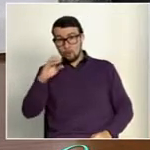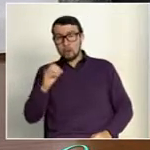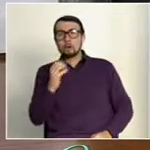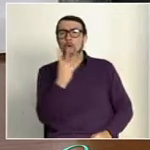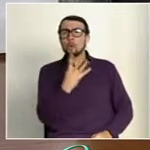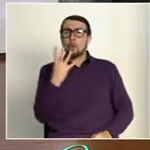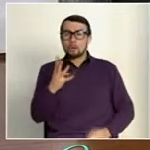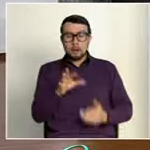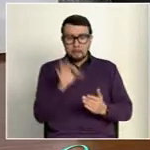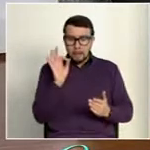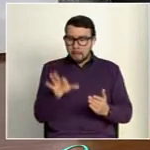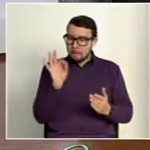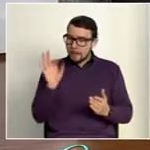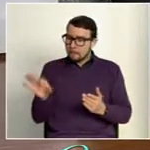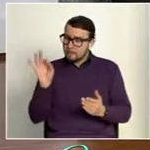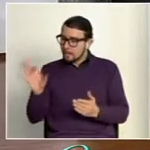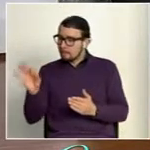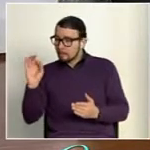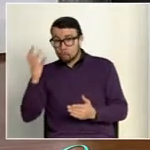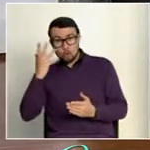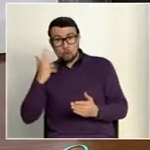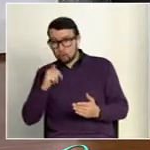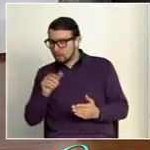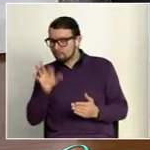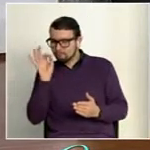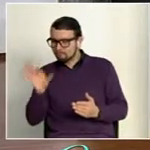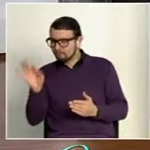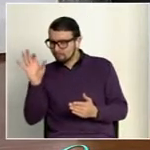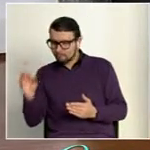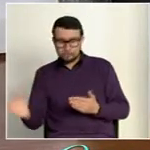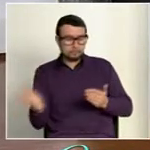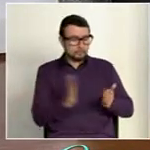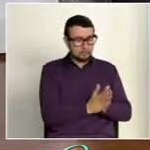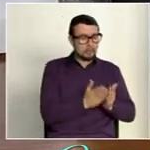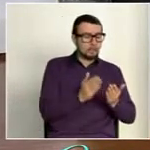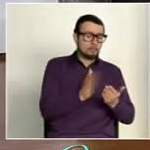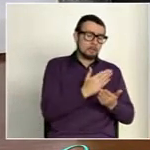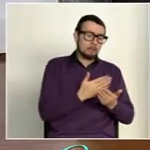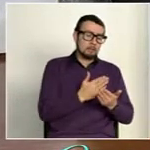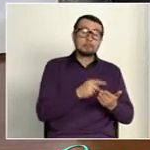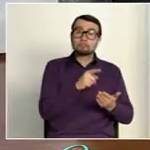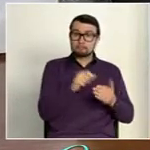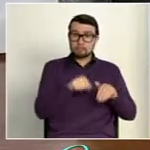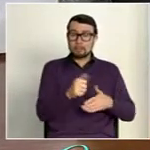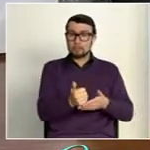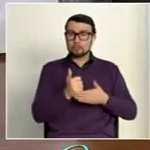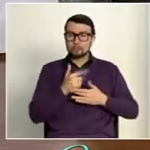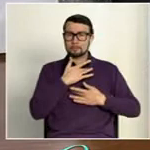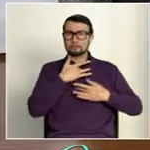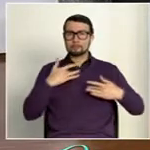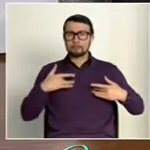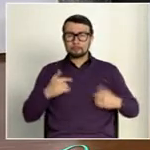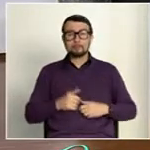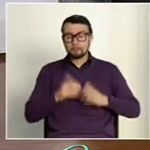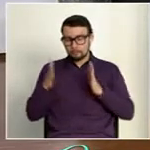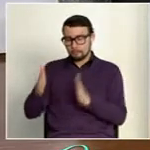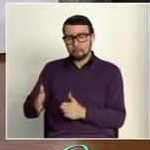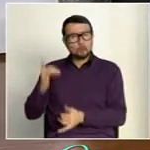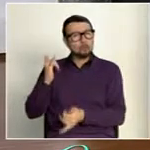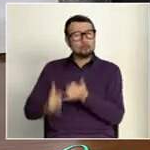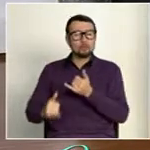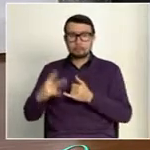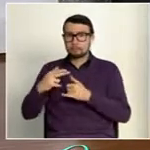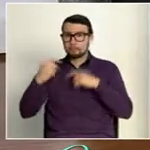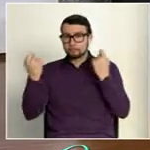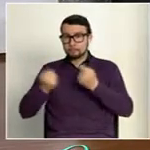fascículos donde estamos hablando de 44 alimentos y especies que nos van a ayudar para nuestra salud. Vamos a ir a este corte comerciales para que